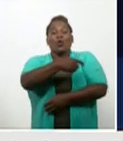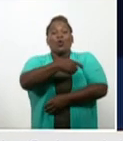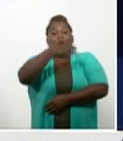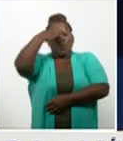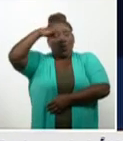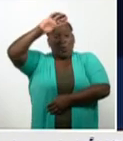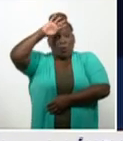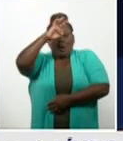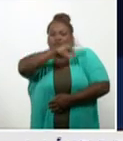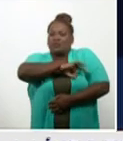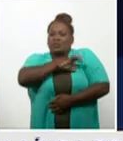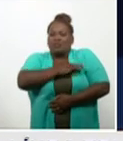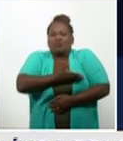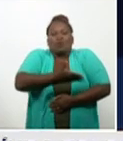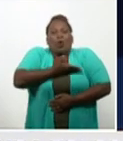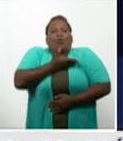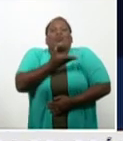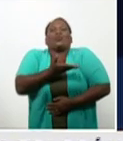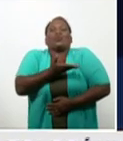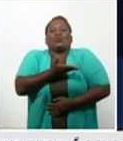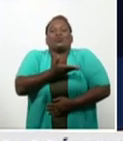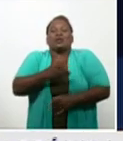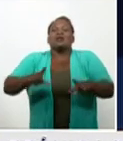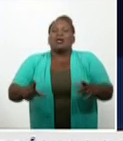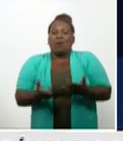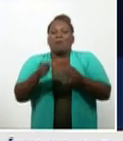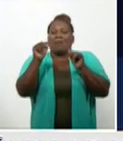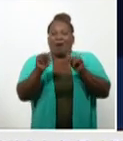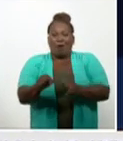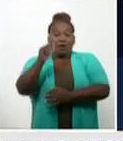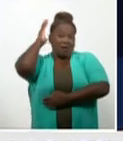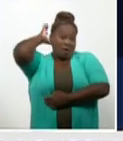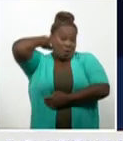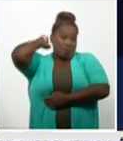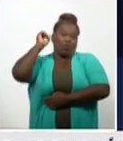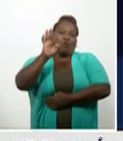sentimos con orgullo que cumpla hoy 89